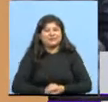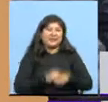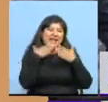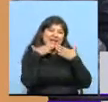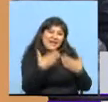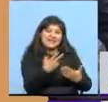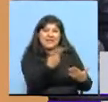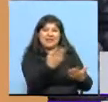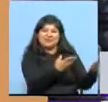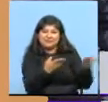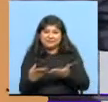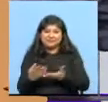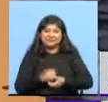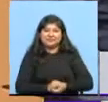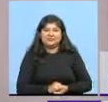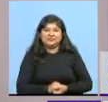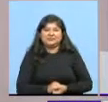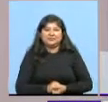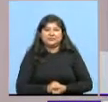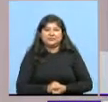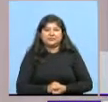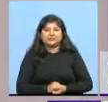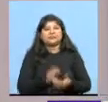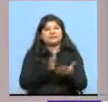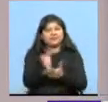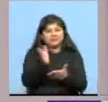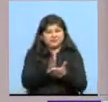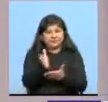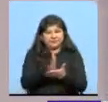por estar con nosotros. No, no. A los dos. Muchas gracias. Y seguimos con el deporte.